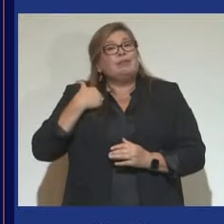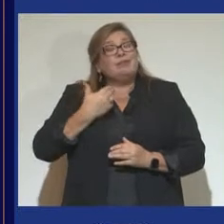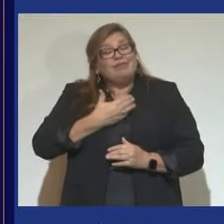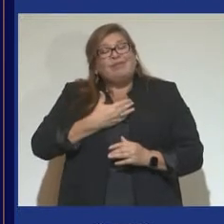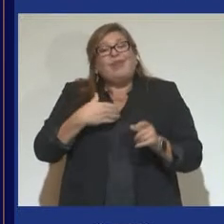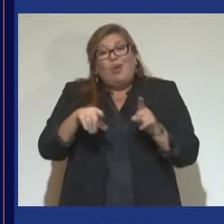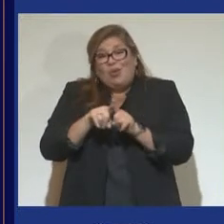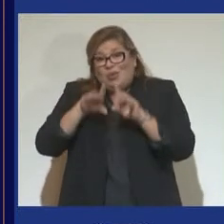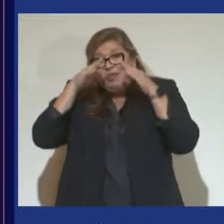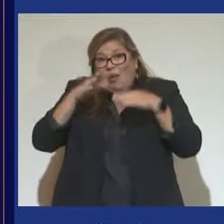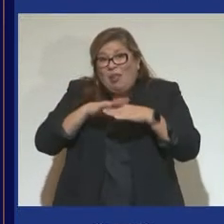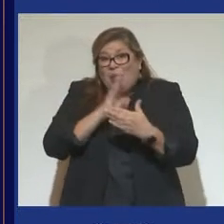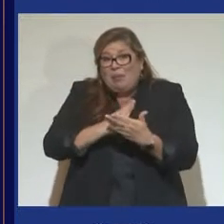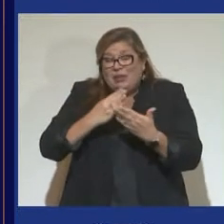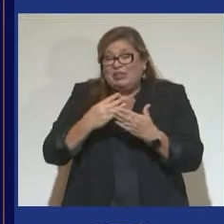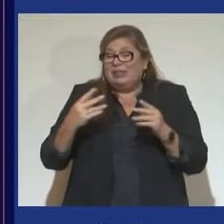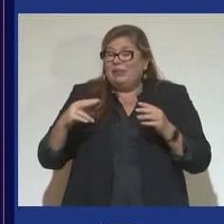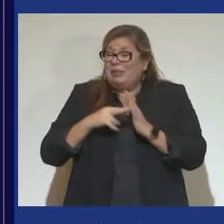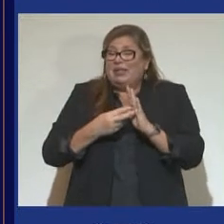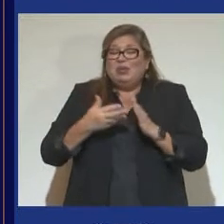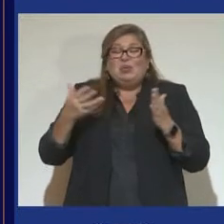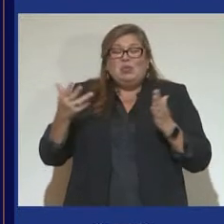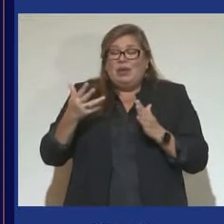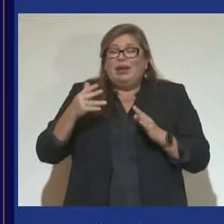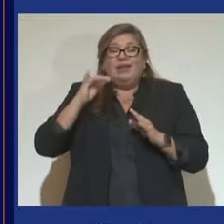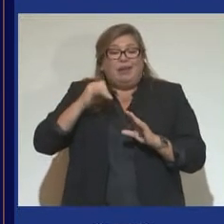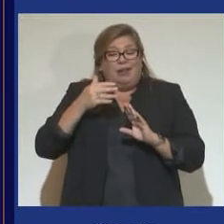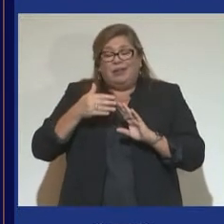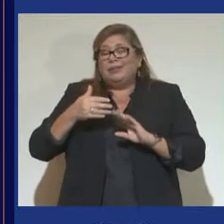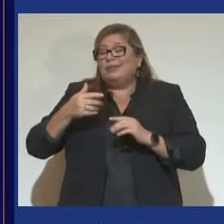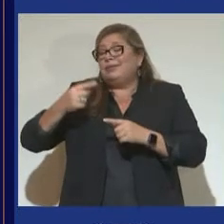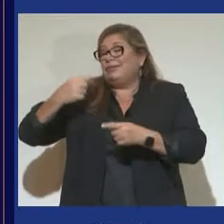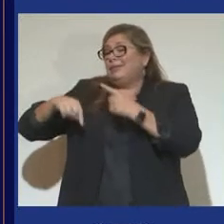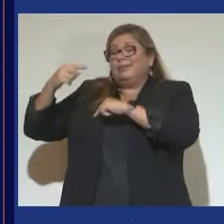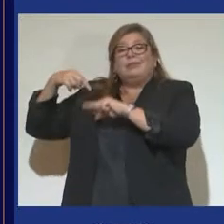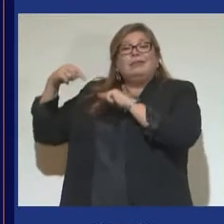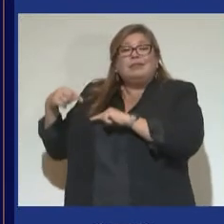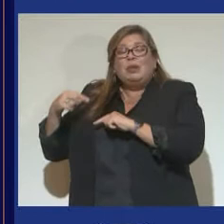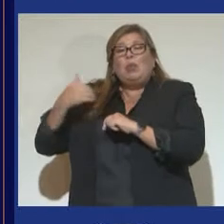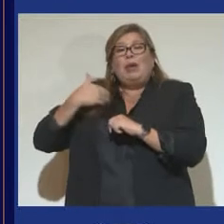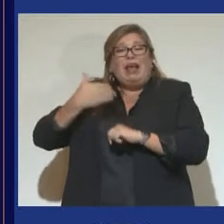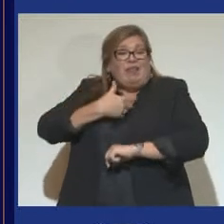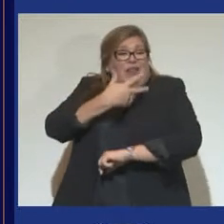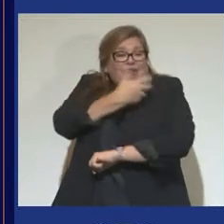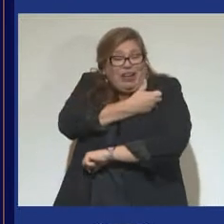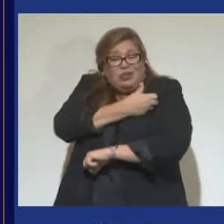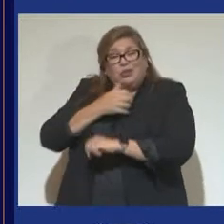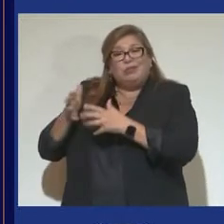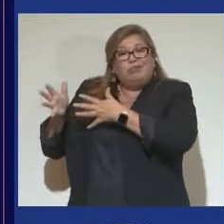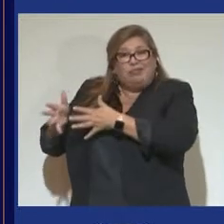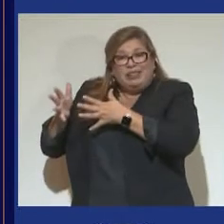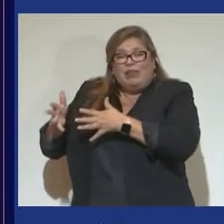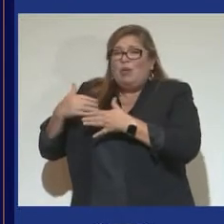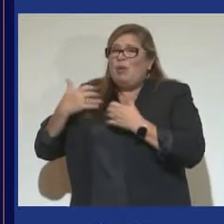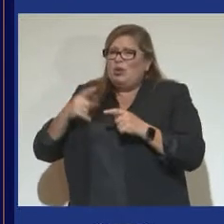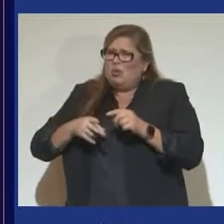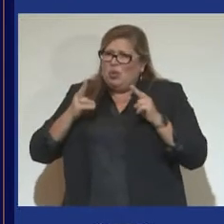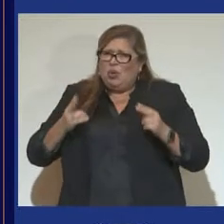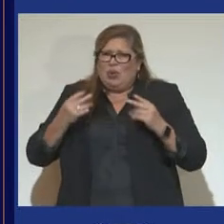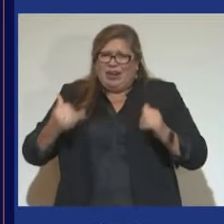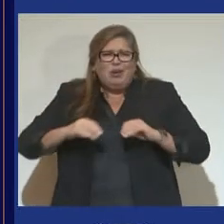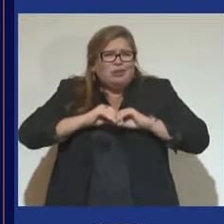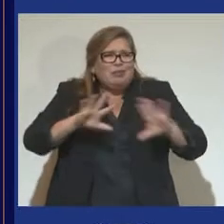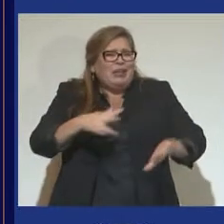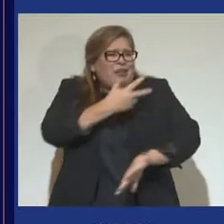presupuesto es la realidad de salir y las de las congeladores